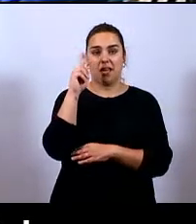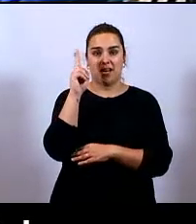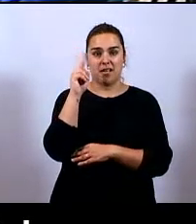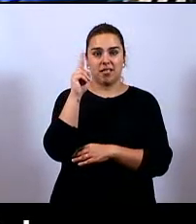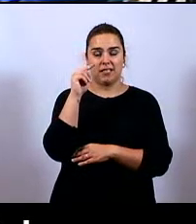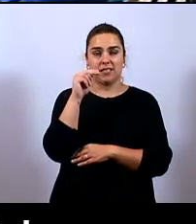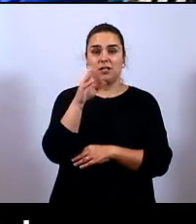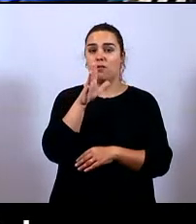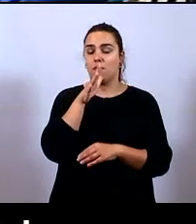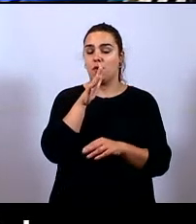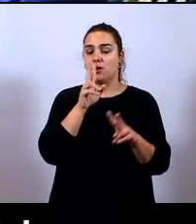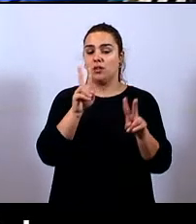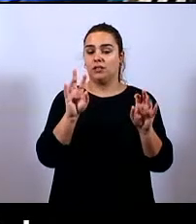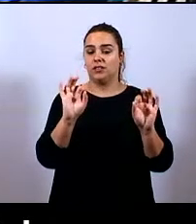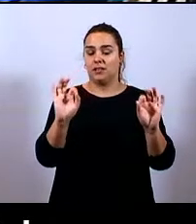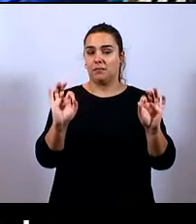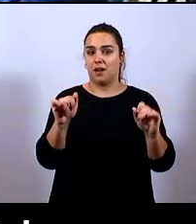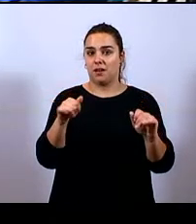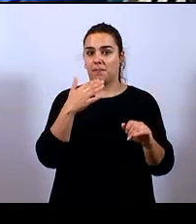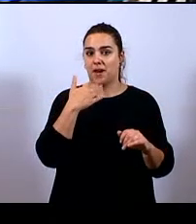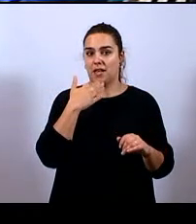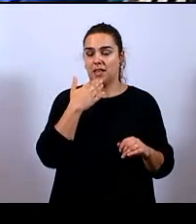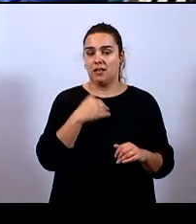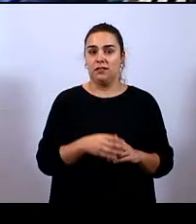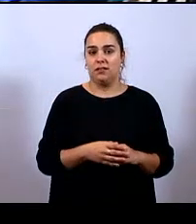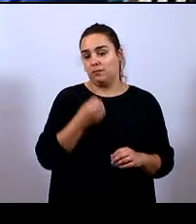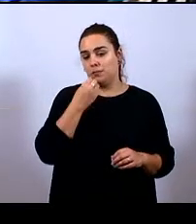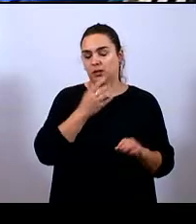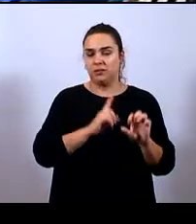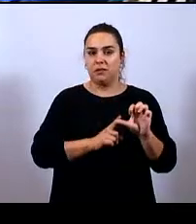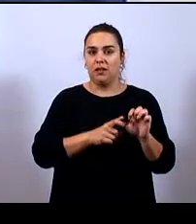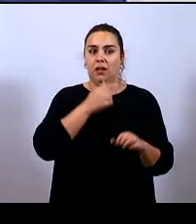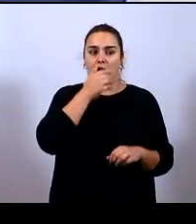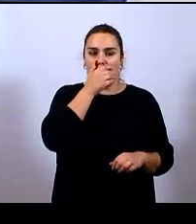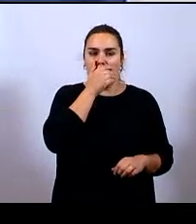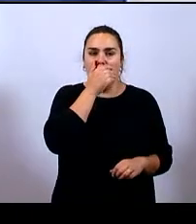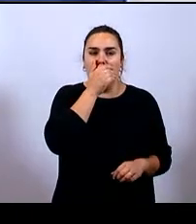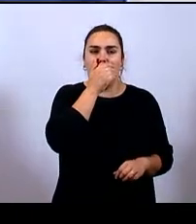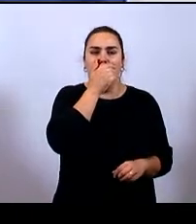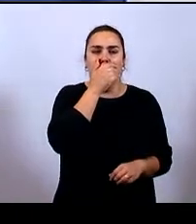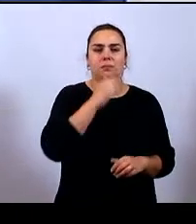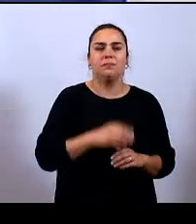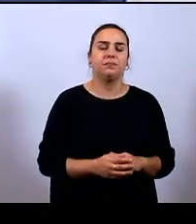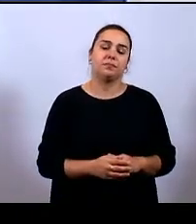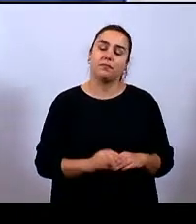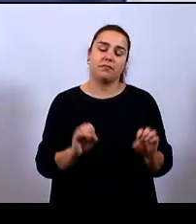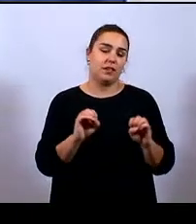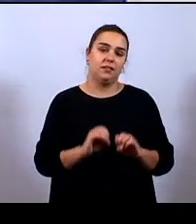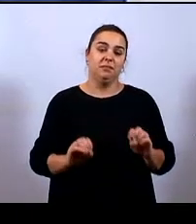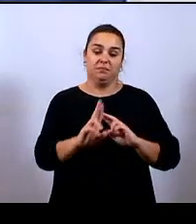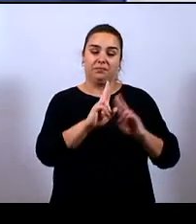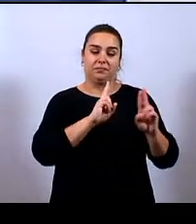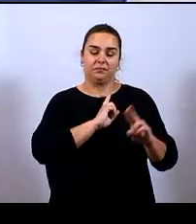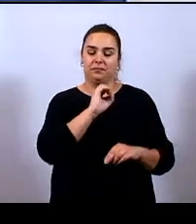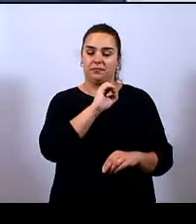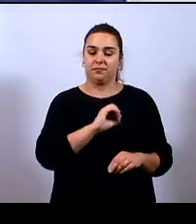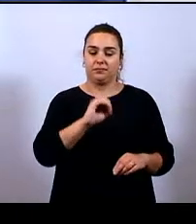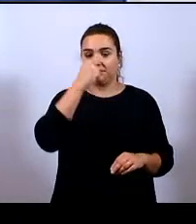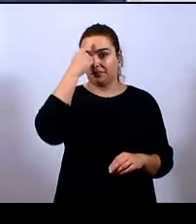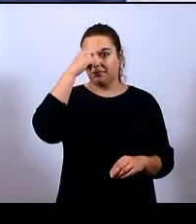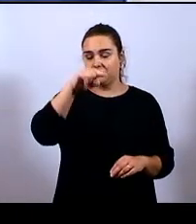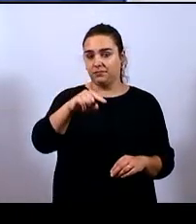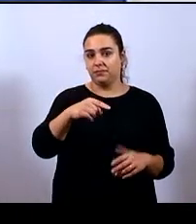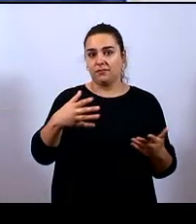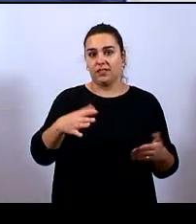su visita que hizo allá a Mérida. Bueno, a Extremadura. A Extremadura, pues no he recibido ninguna respuesta y, como saben, tampoco ha